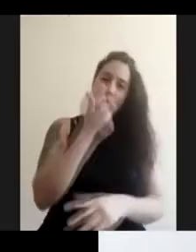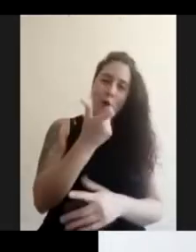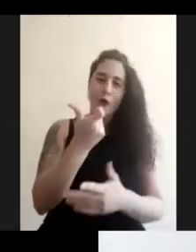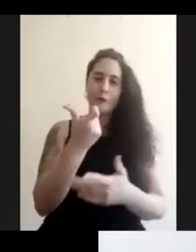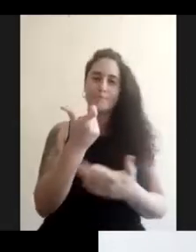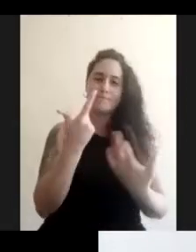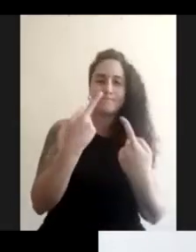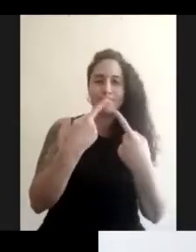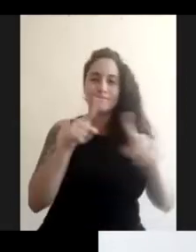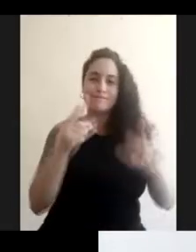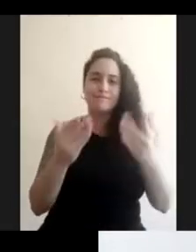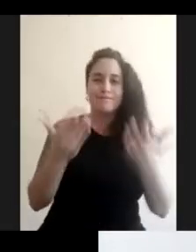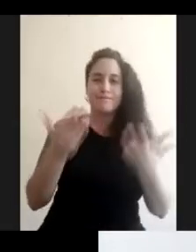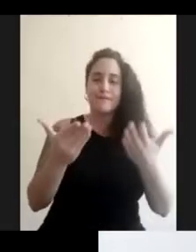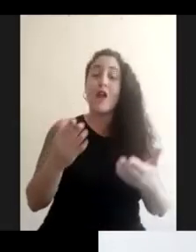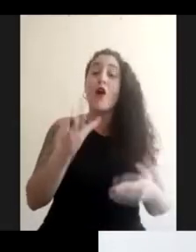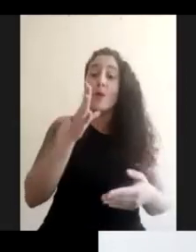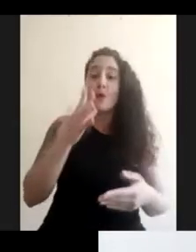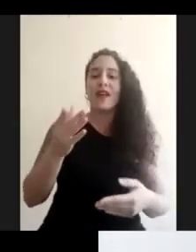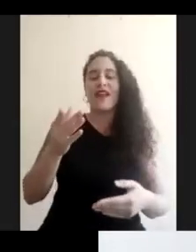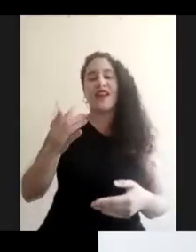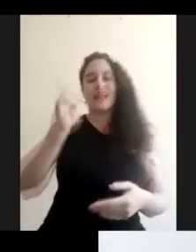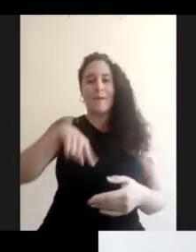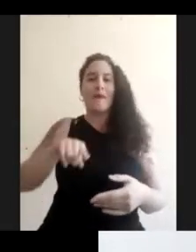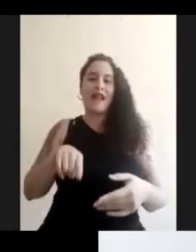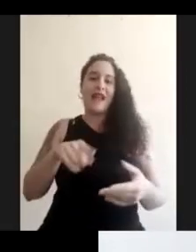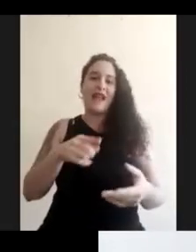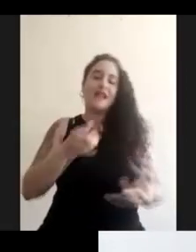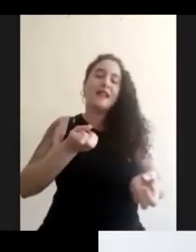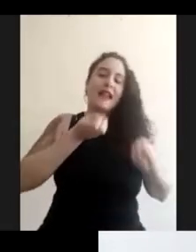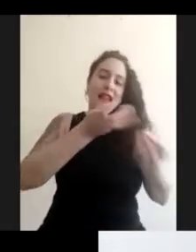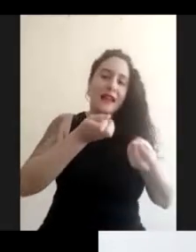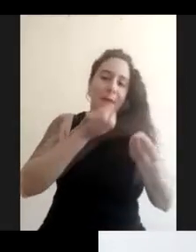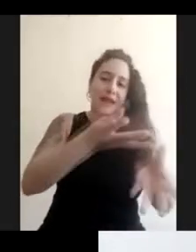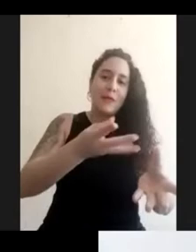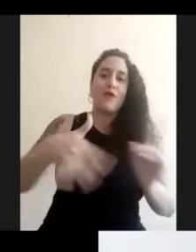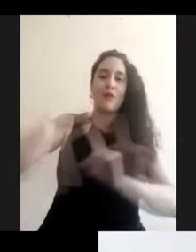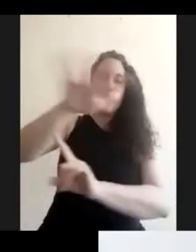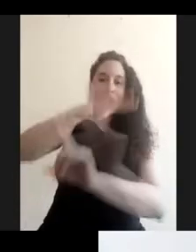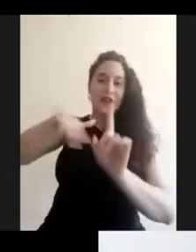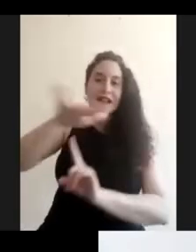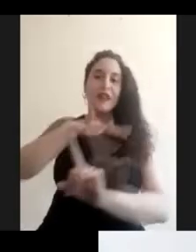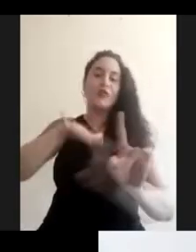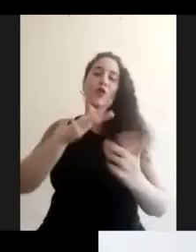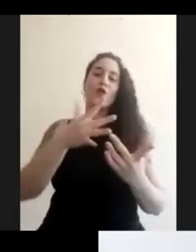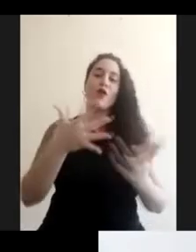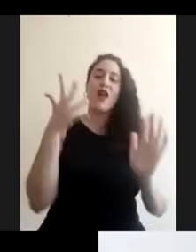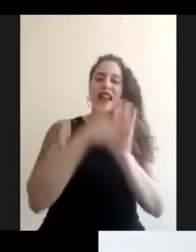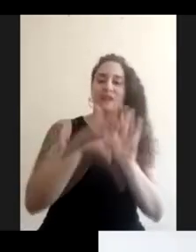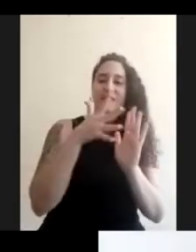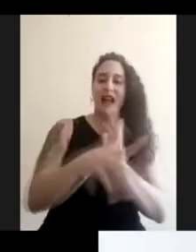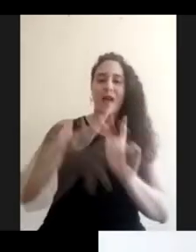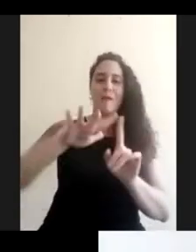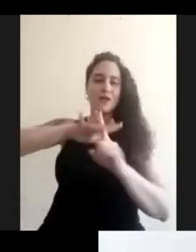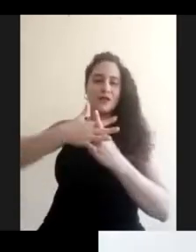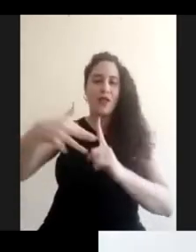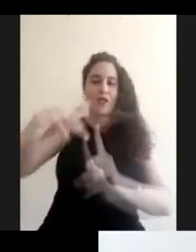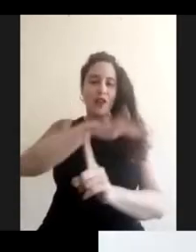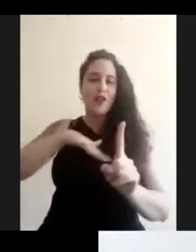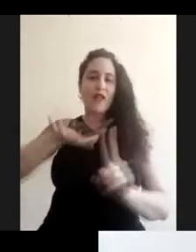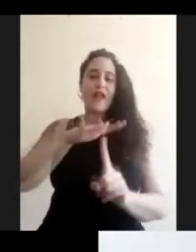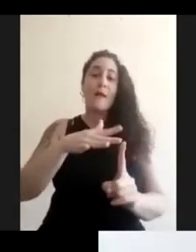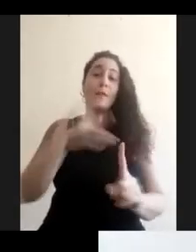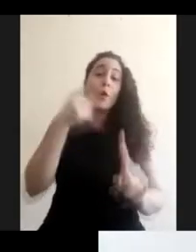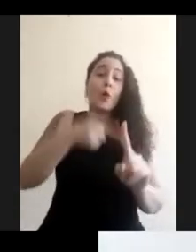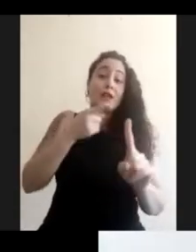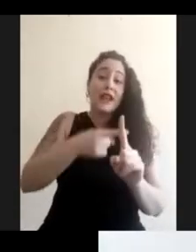los ponemos en la situación, les transmitimos información del entorno, también podemos usamos las técnicas de